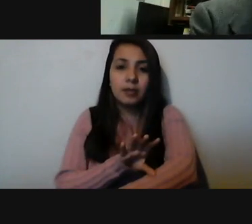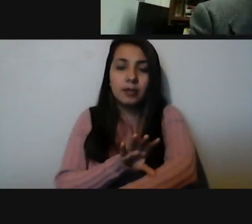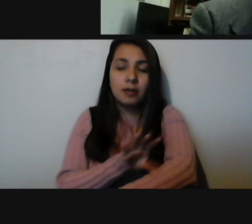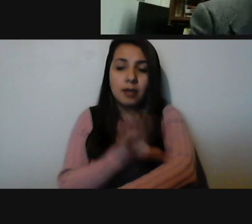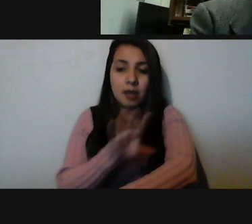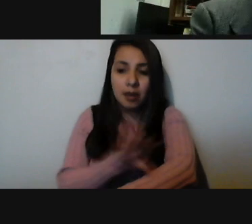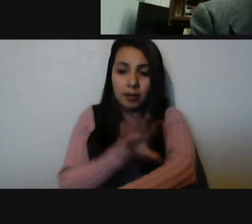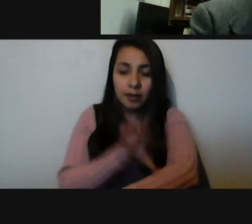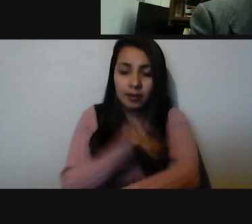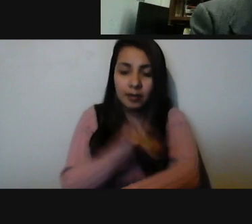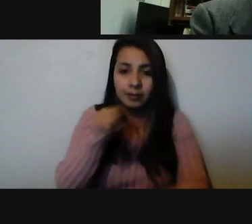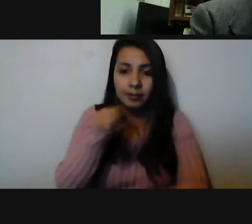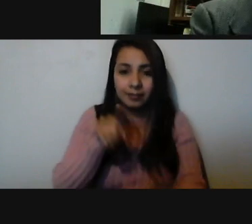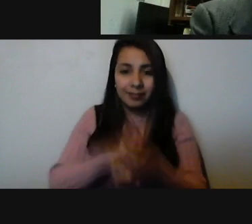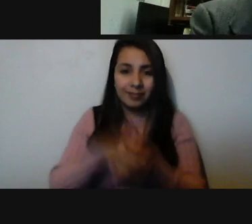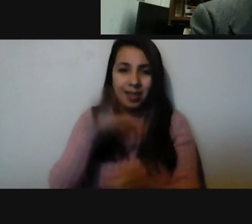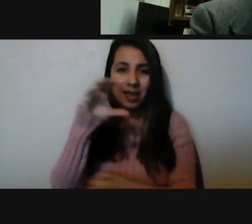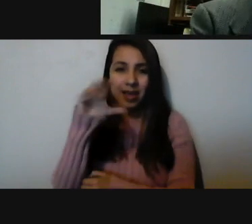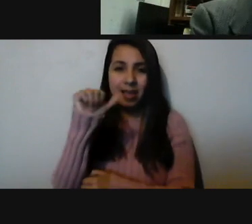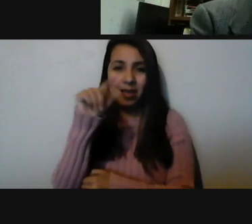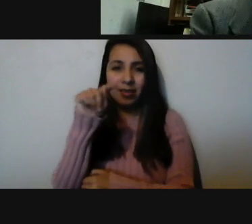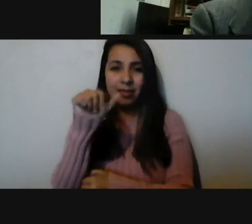esta energía